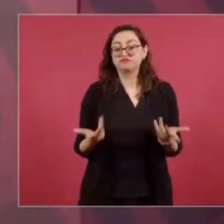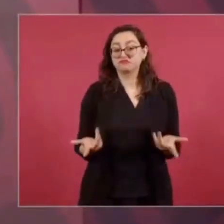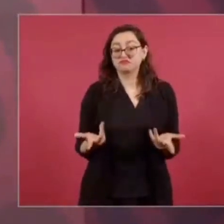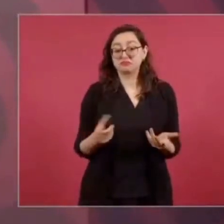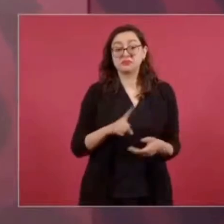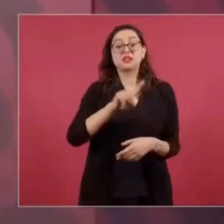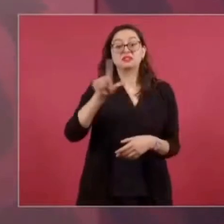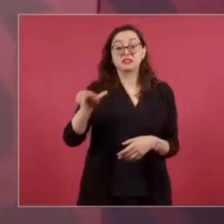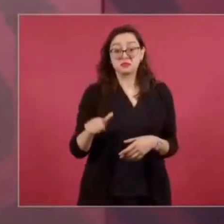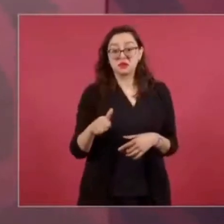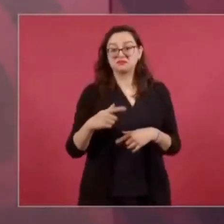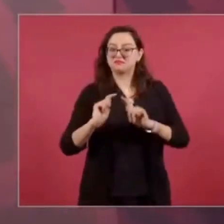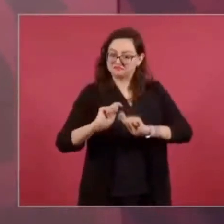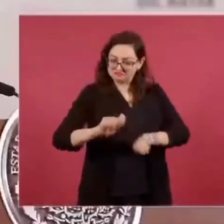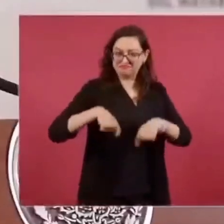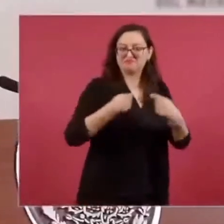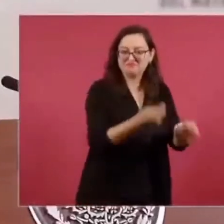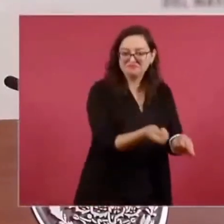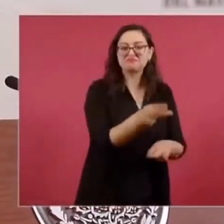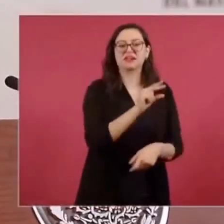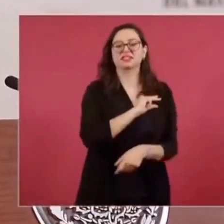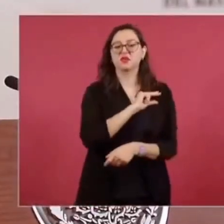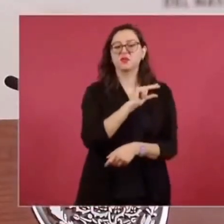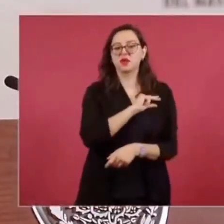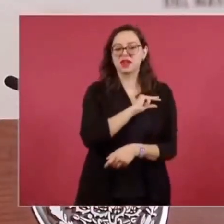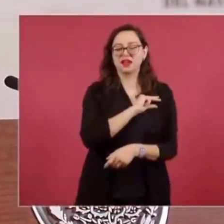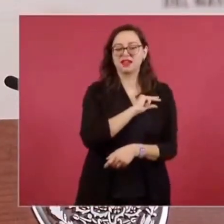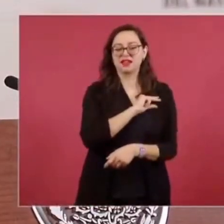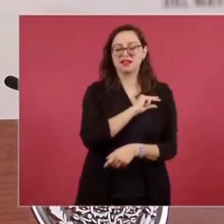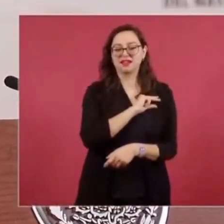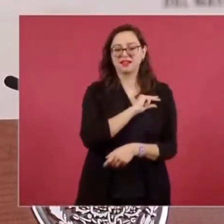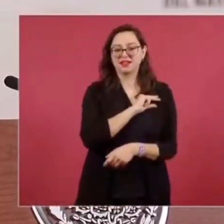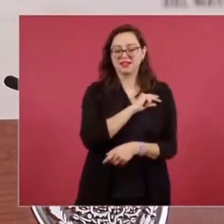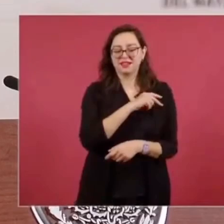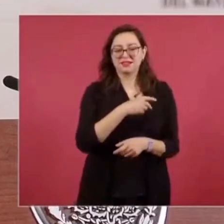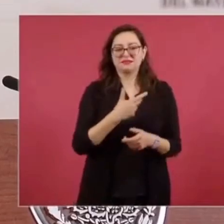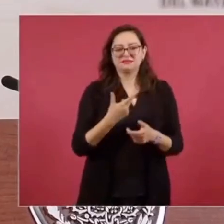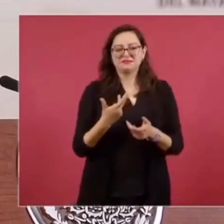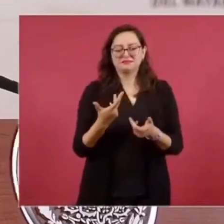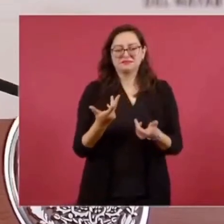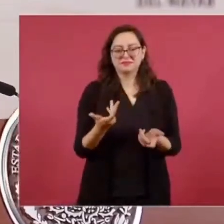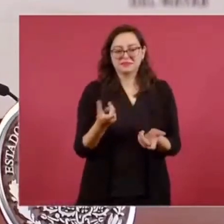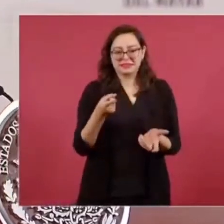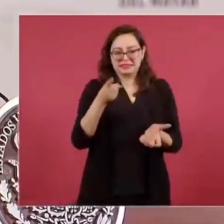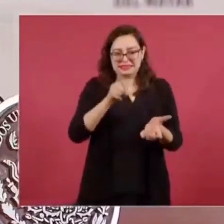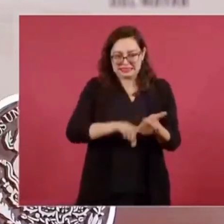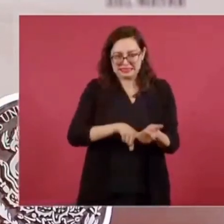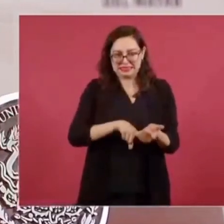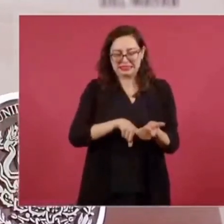privatizaron el ferrocarril y vendieron acciones.